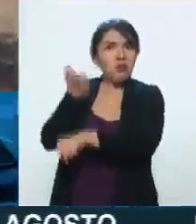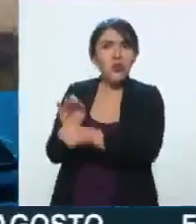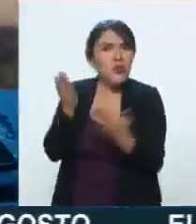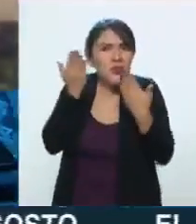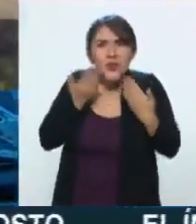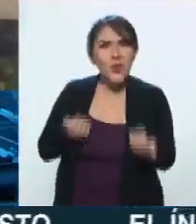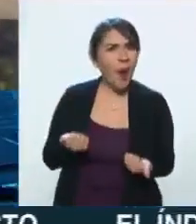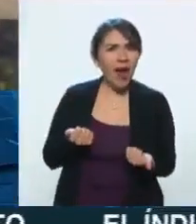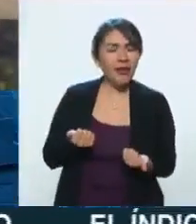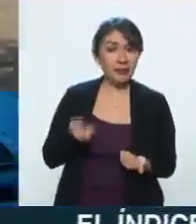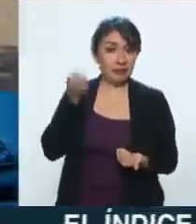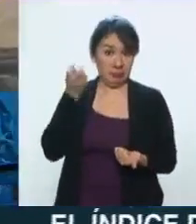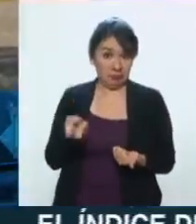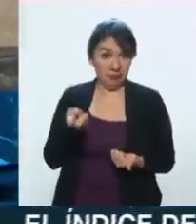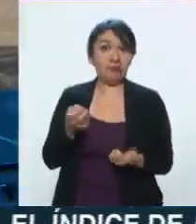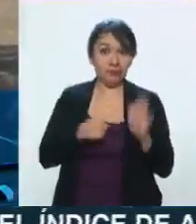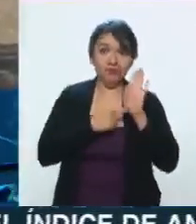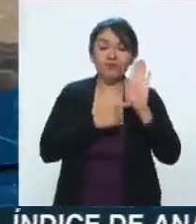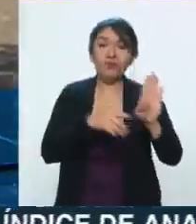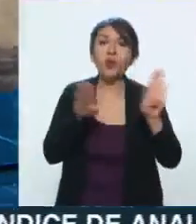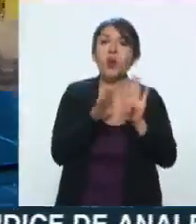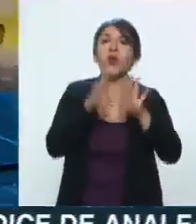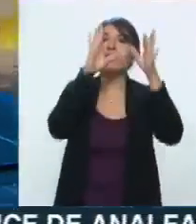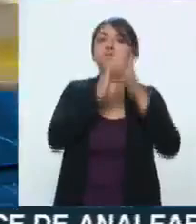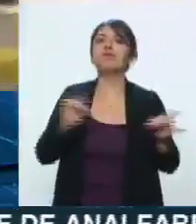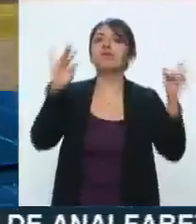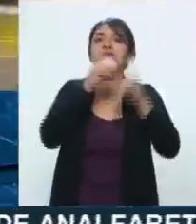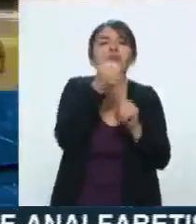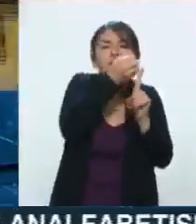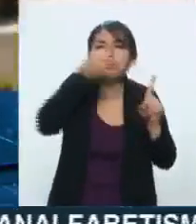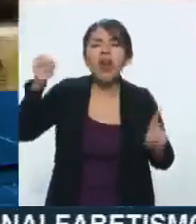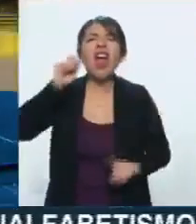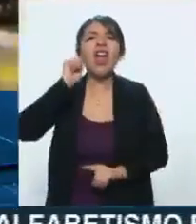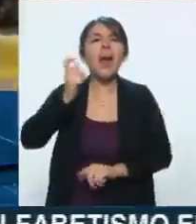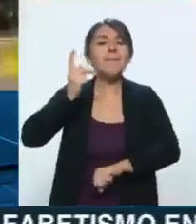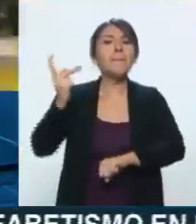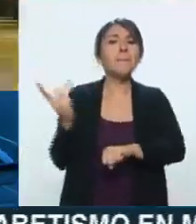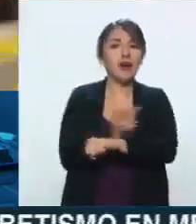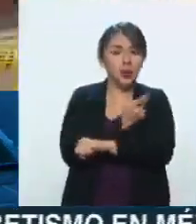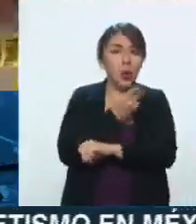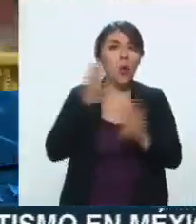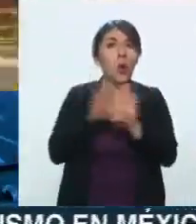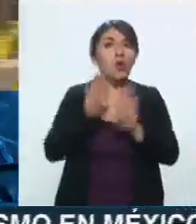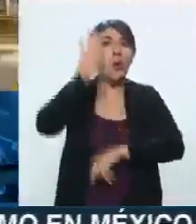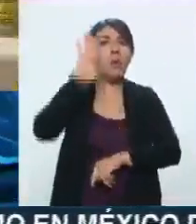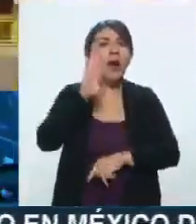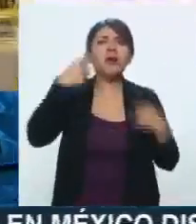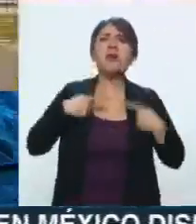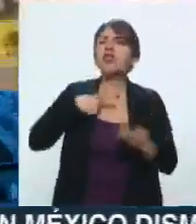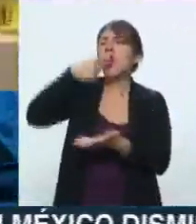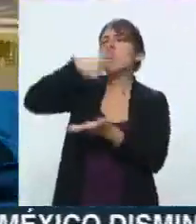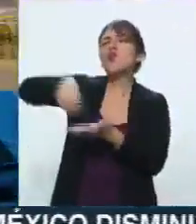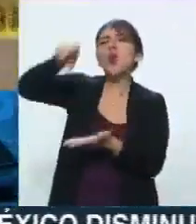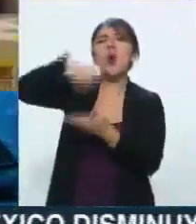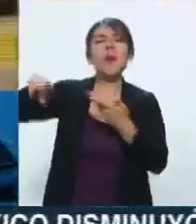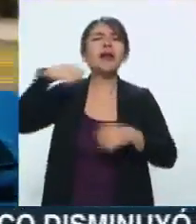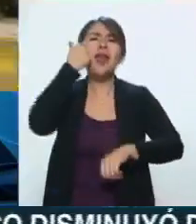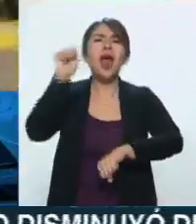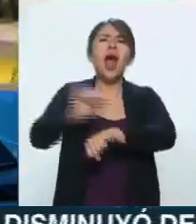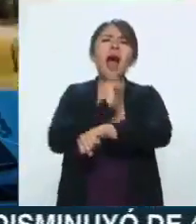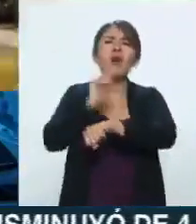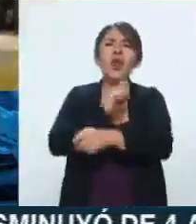desprotegido. Y esto lo prueba la narración de los hechos, en donde, haciéndose pasar por compradores de una camioneta,